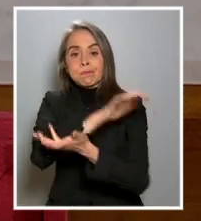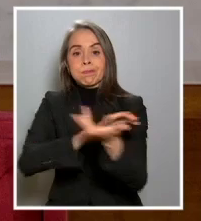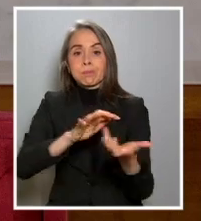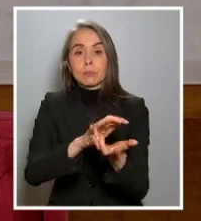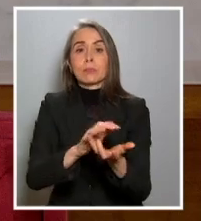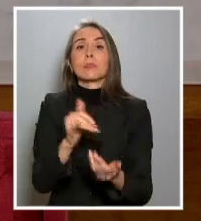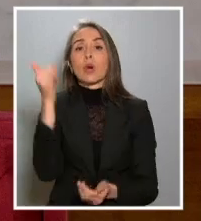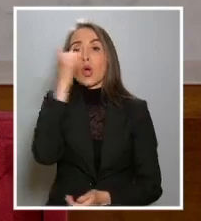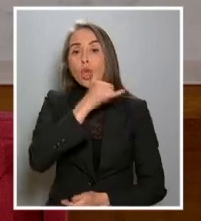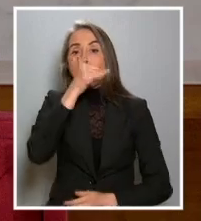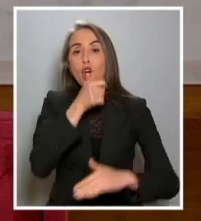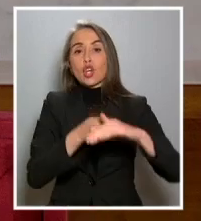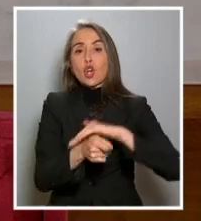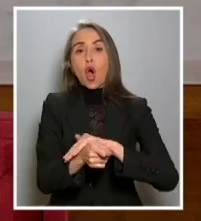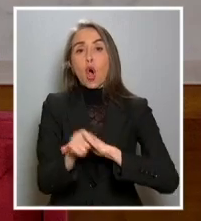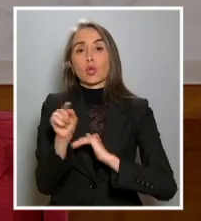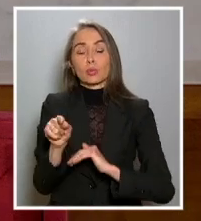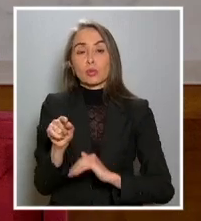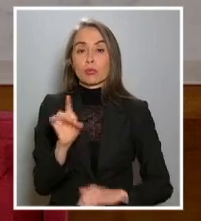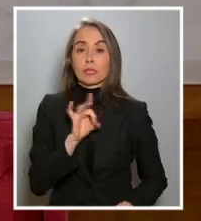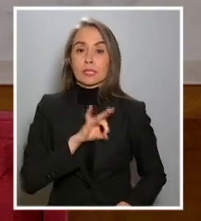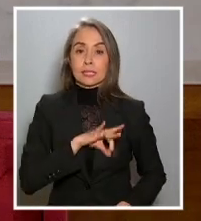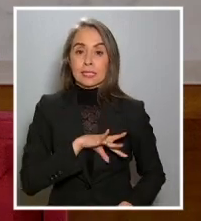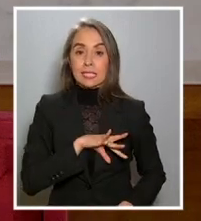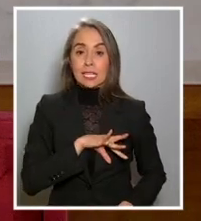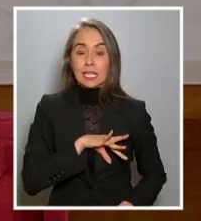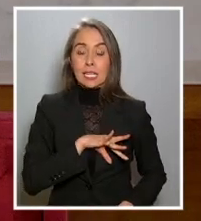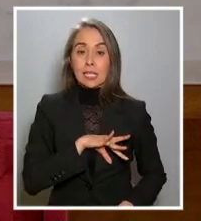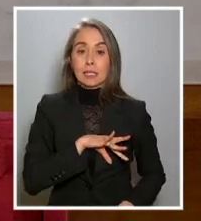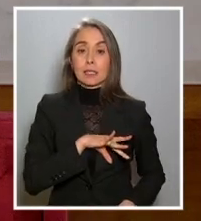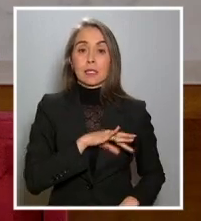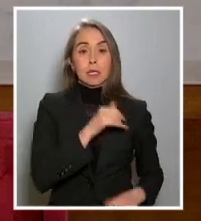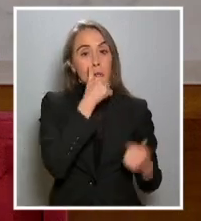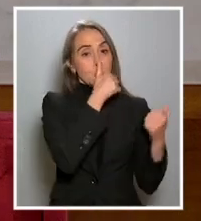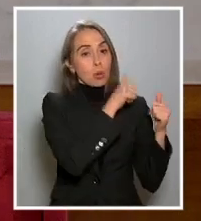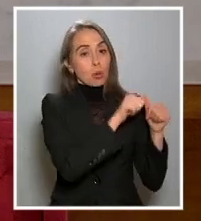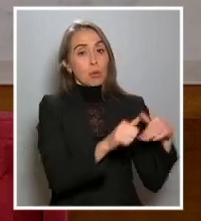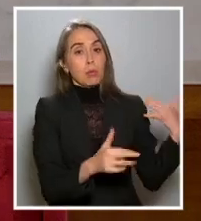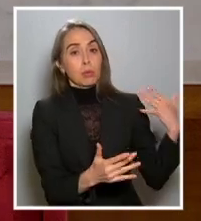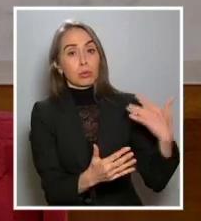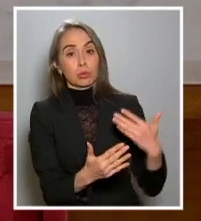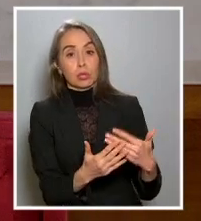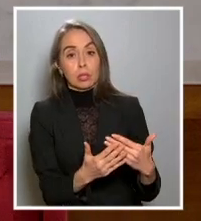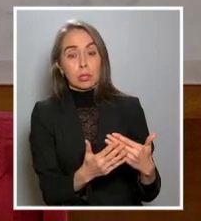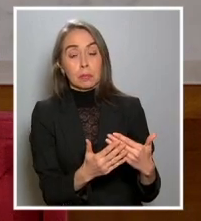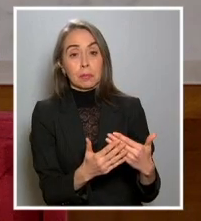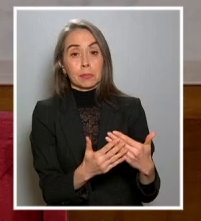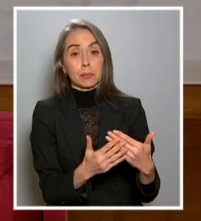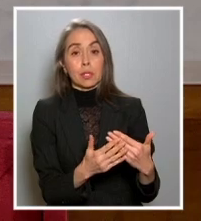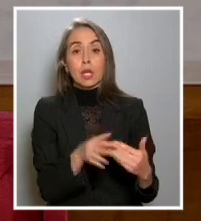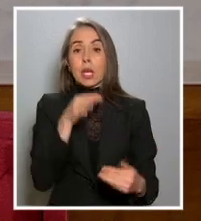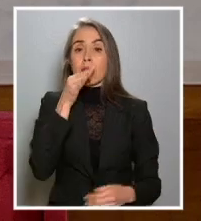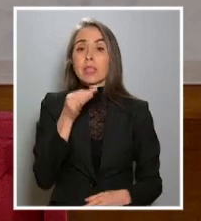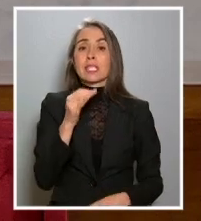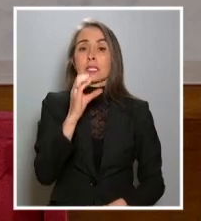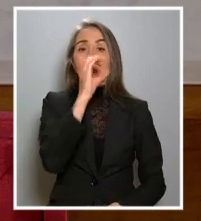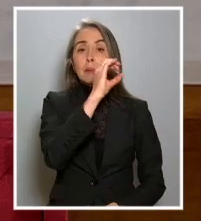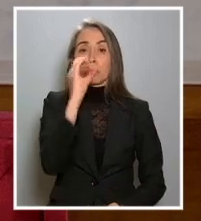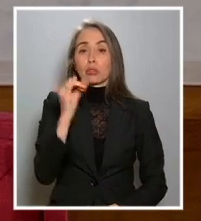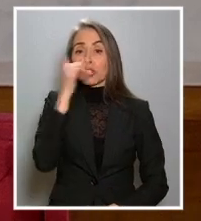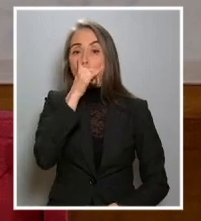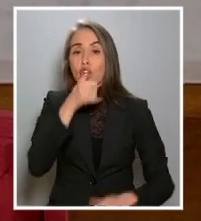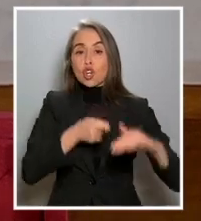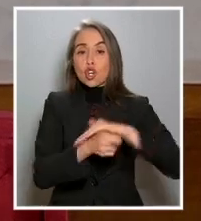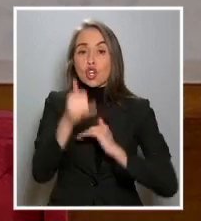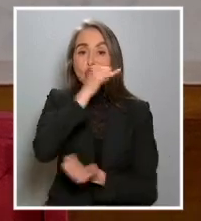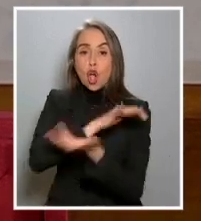es la corrupción. Chile se ha solazado durante mucho tiempo de tener la corrupción en niveles